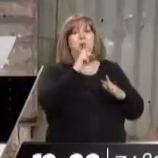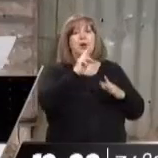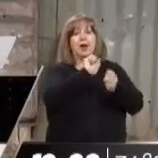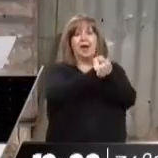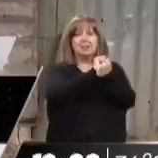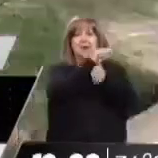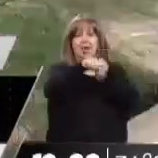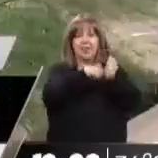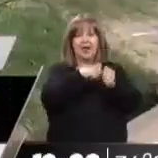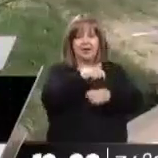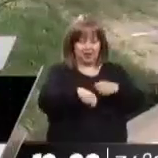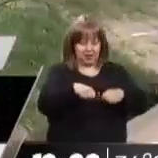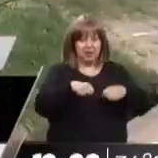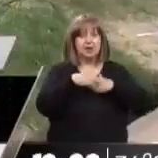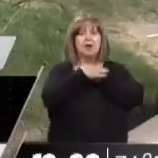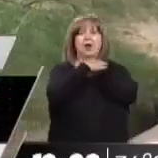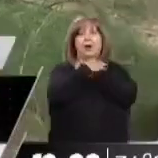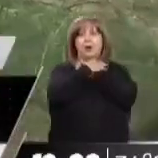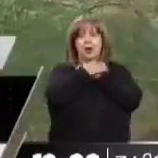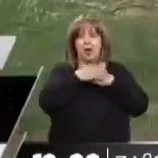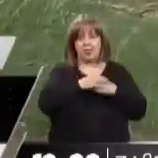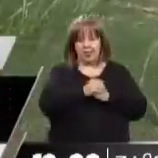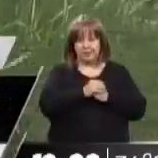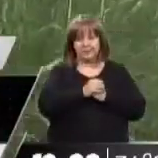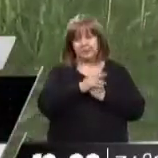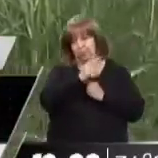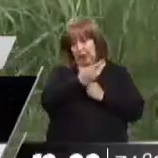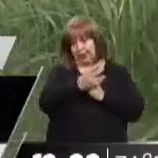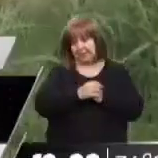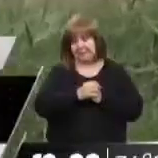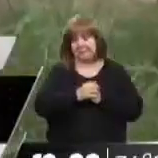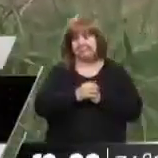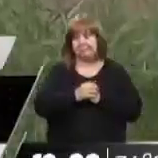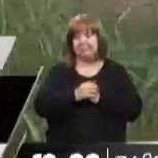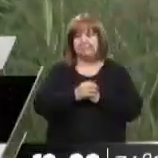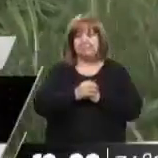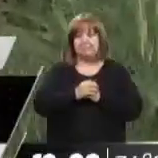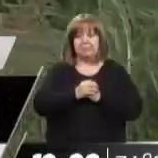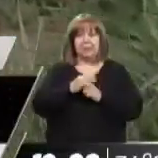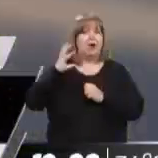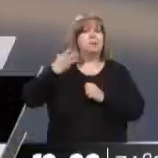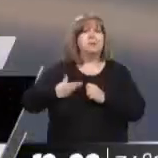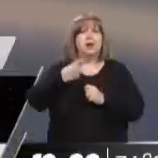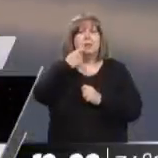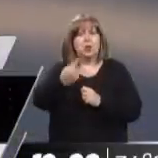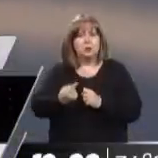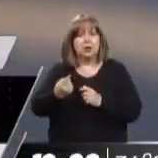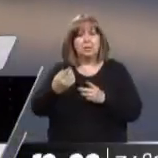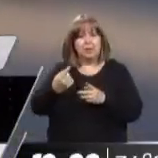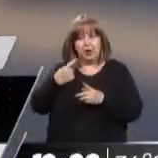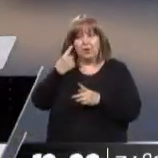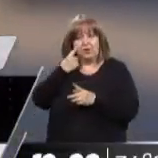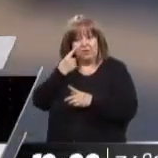Holguín con estas características que estábamos relatando. Sofi, y previo a esto, lo que este sujeto hace es contar, porque él estaba viviendo en la